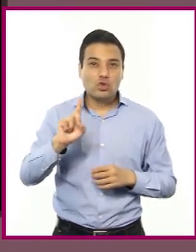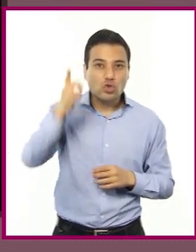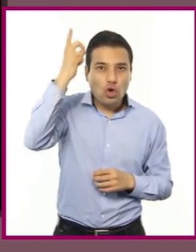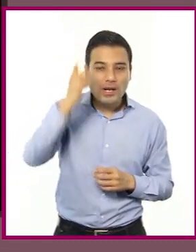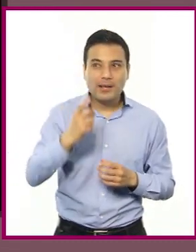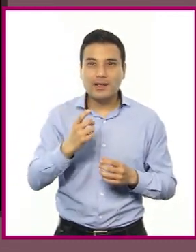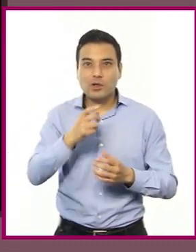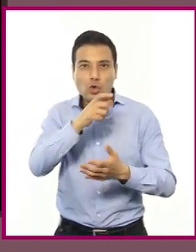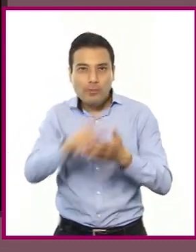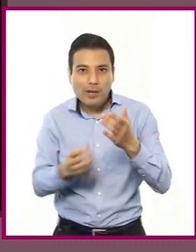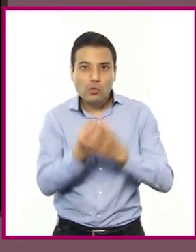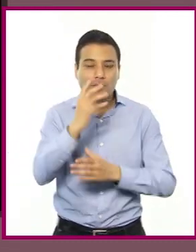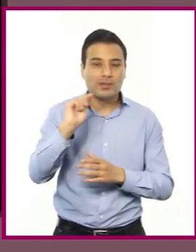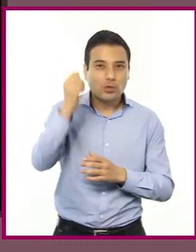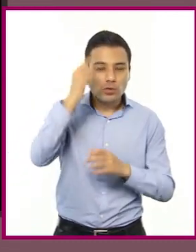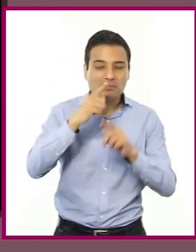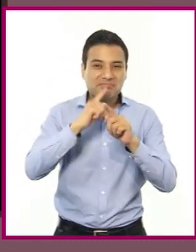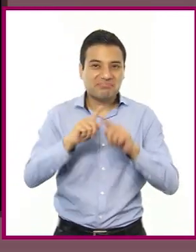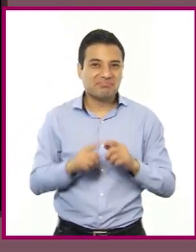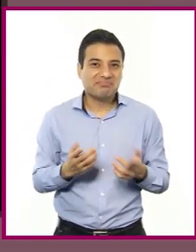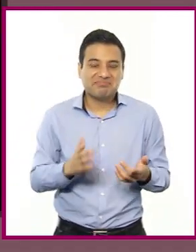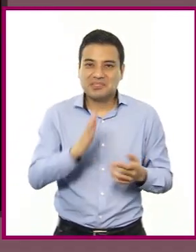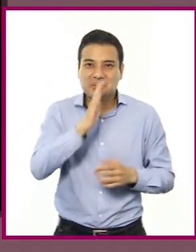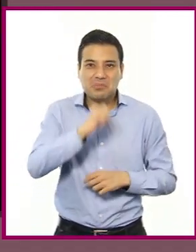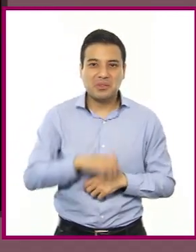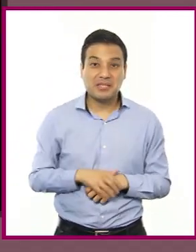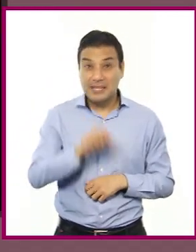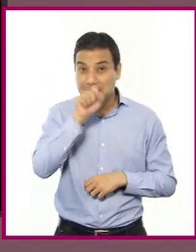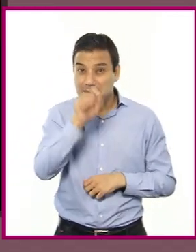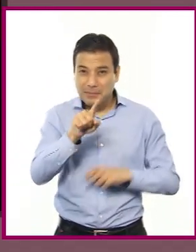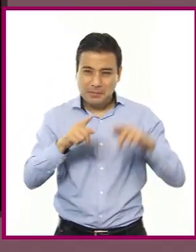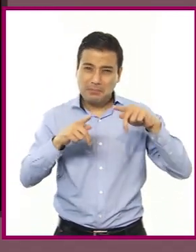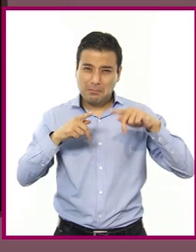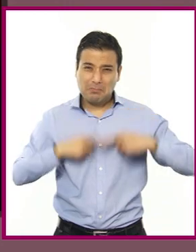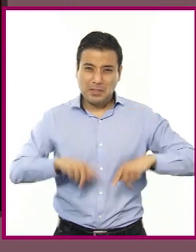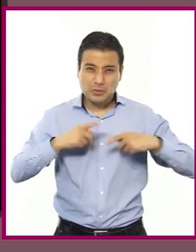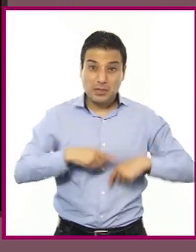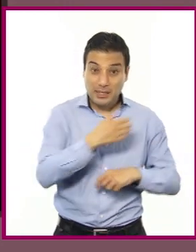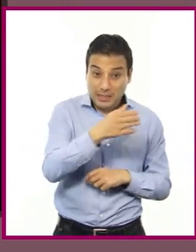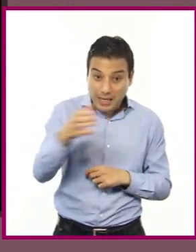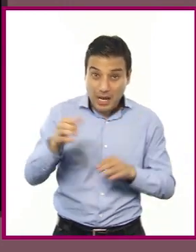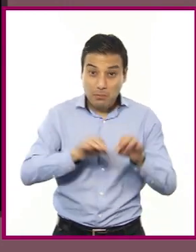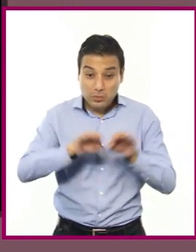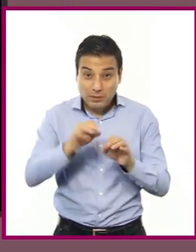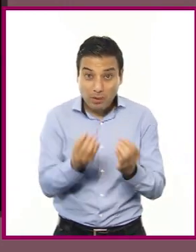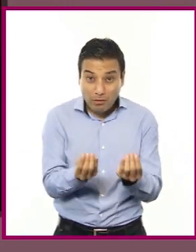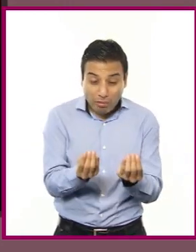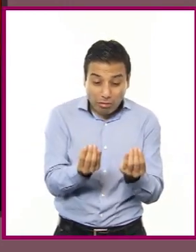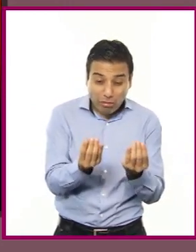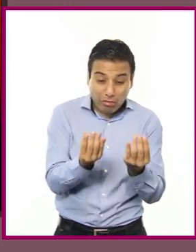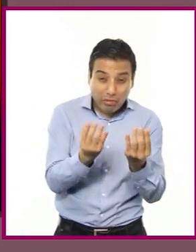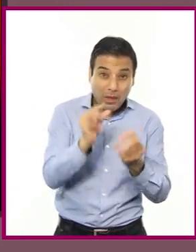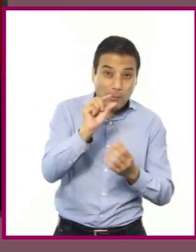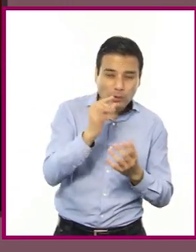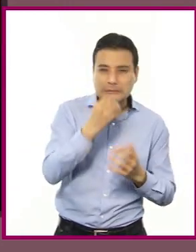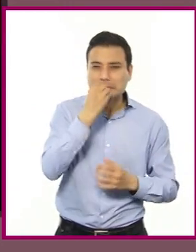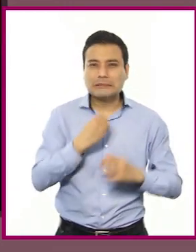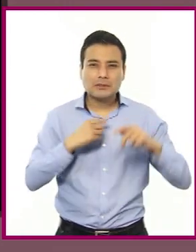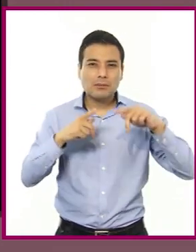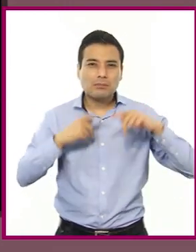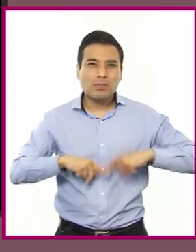Por otra parte, también se da una fuerte migración. Al no hacer productivo el campo mexicano, lo que encontramos entonces es